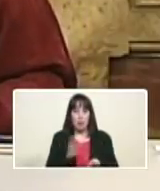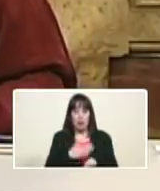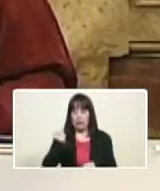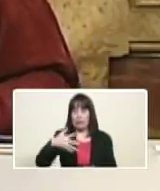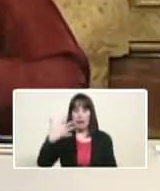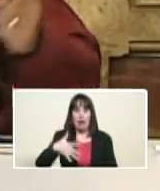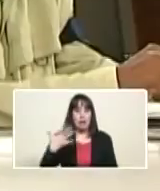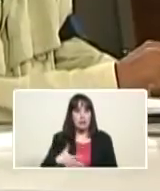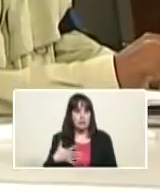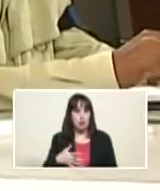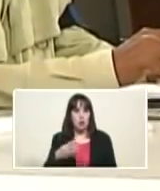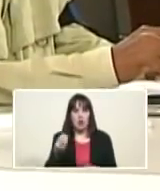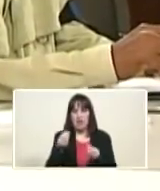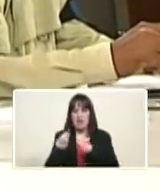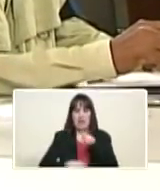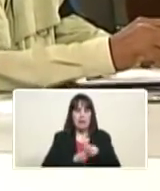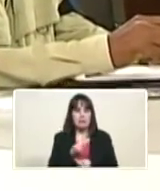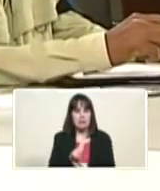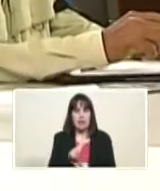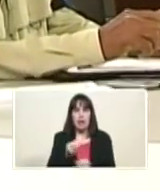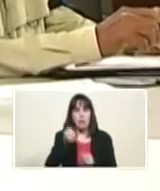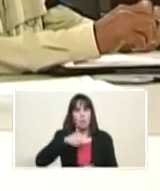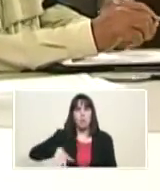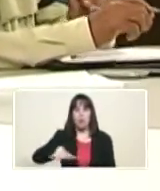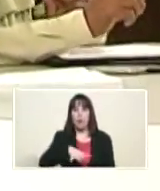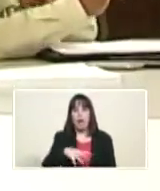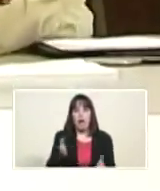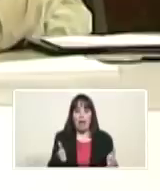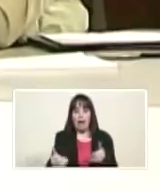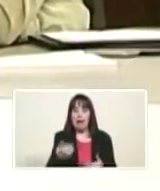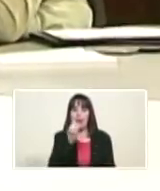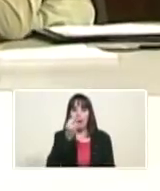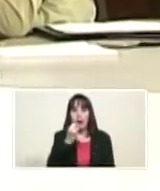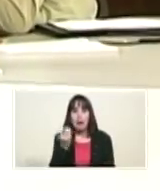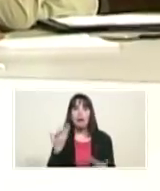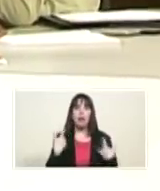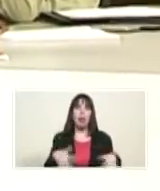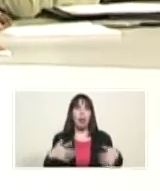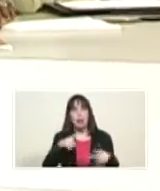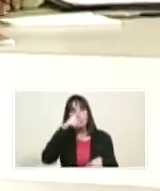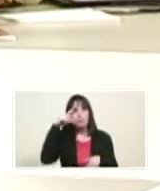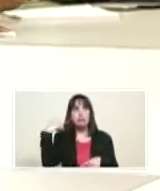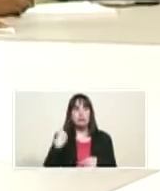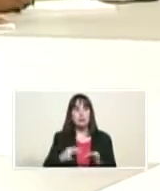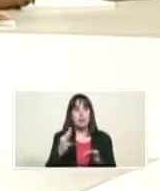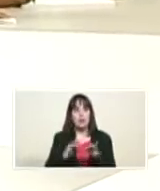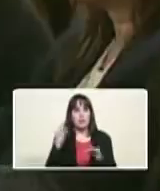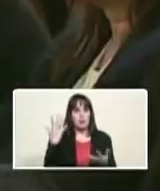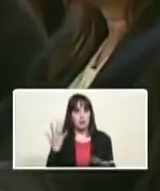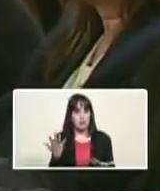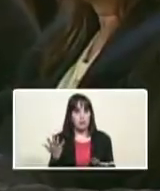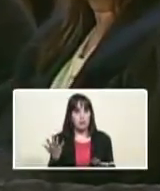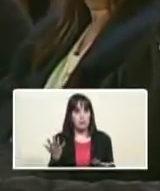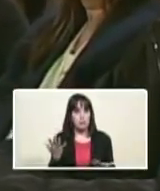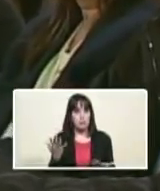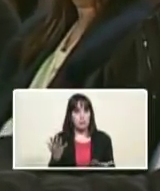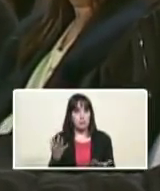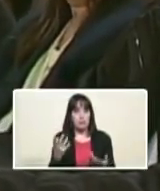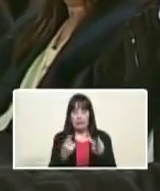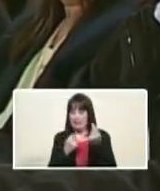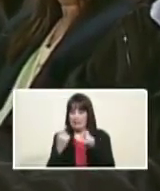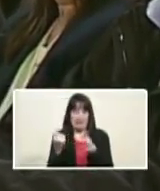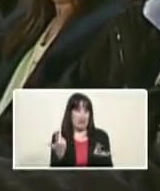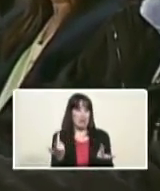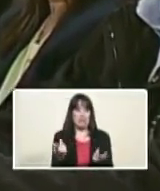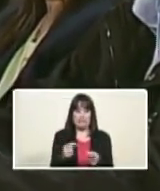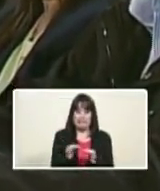¿Cómo se defendía el pueblo? Con los CLAP, con los bonos de carnet de la patria y estirando